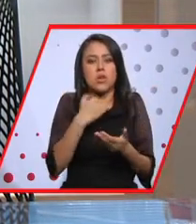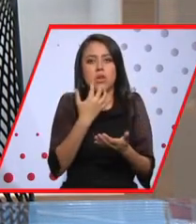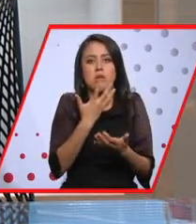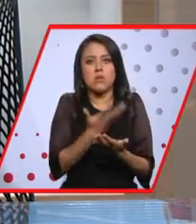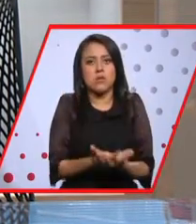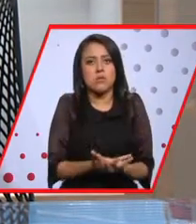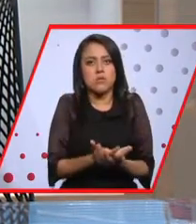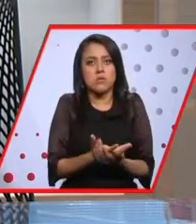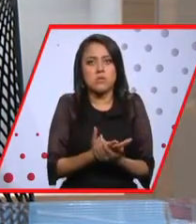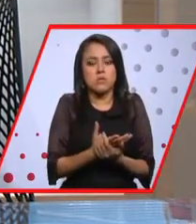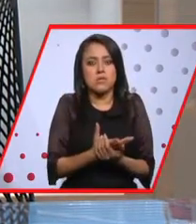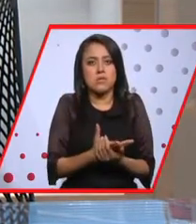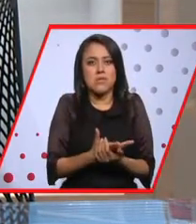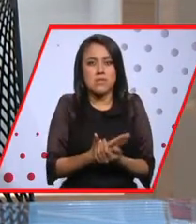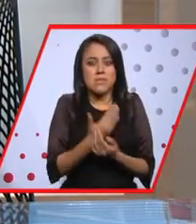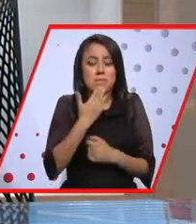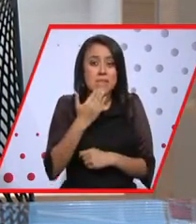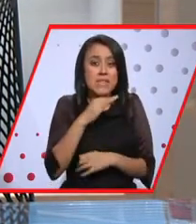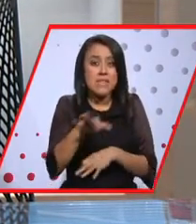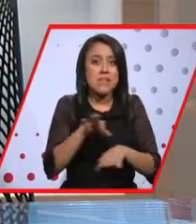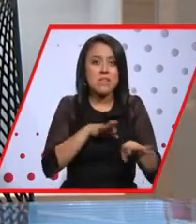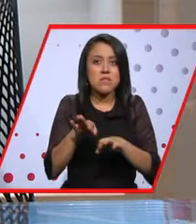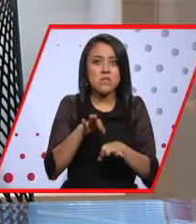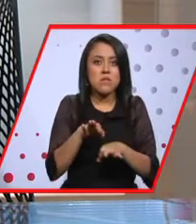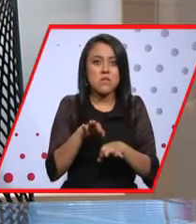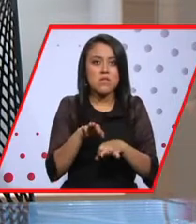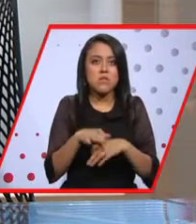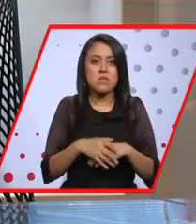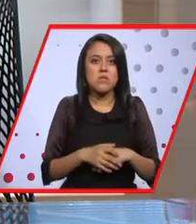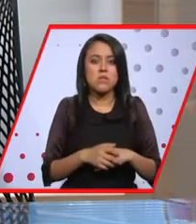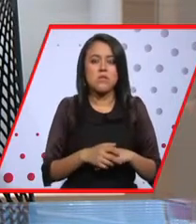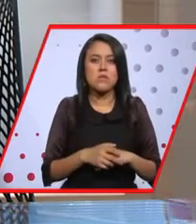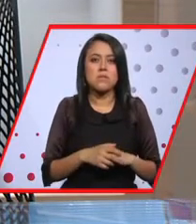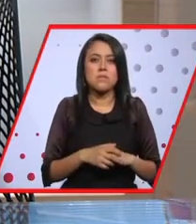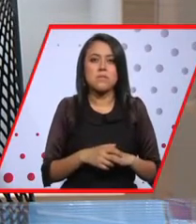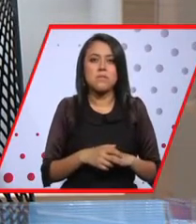y cuando llegas y dices, bien, a trabajar otra vez en el clásico,